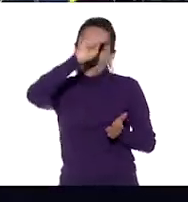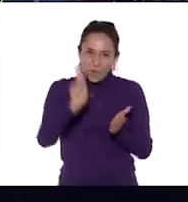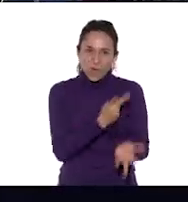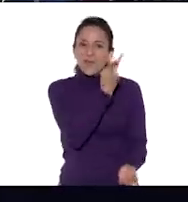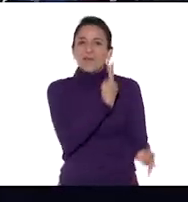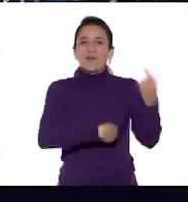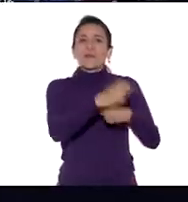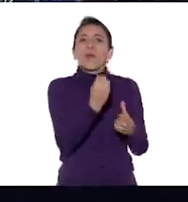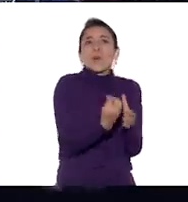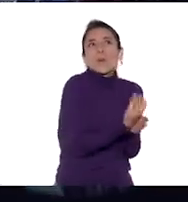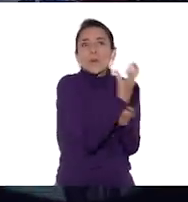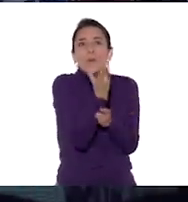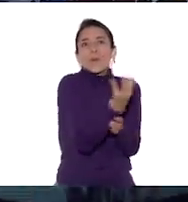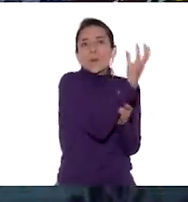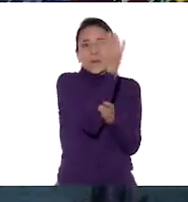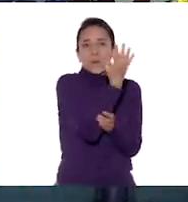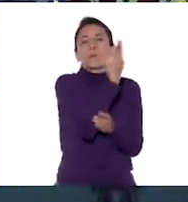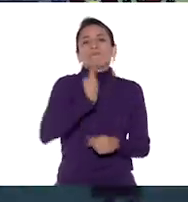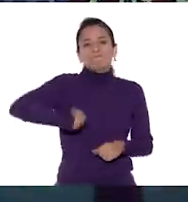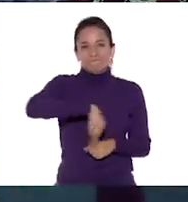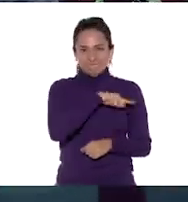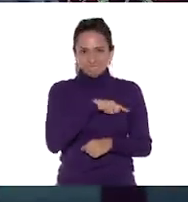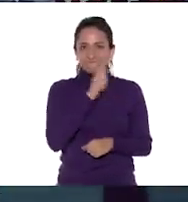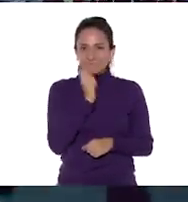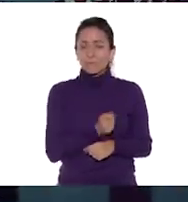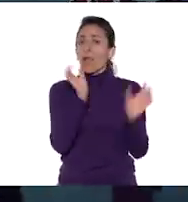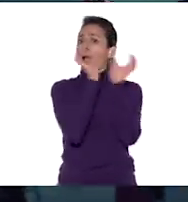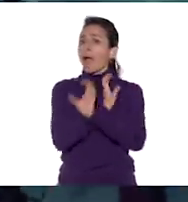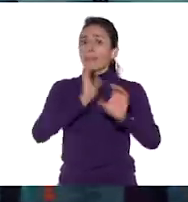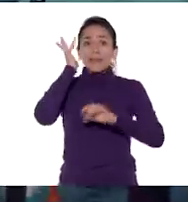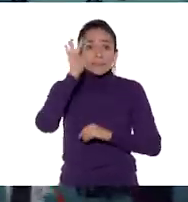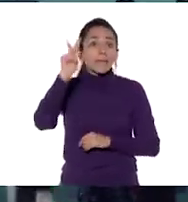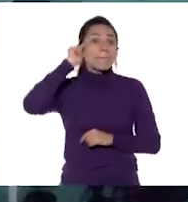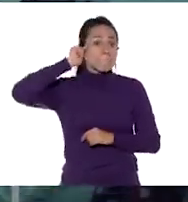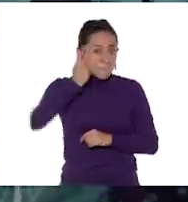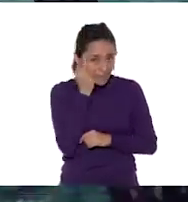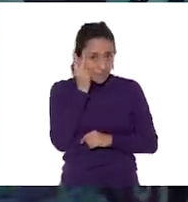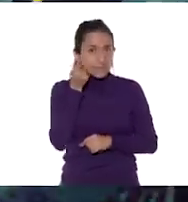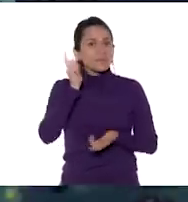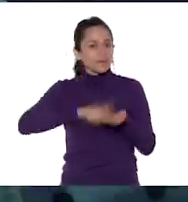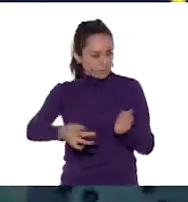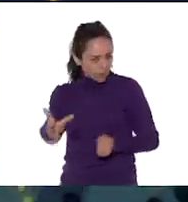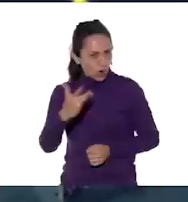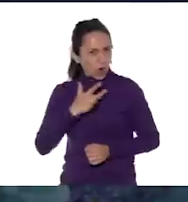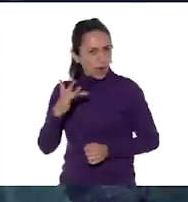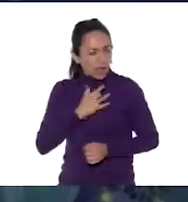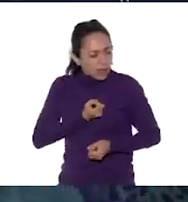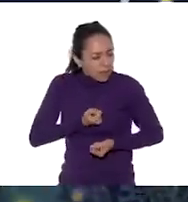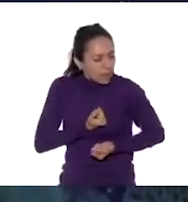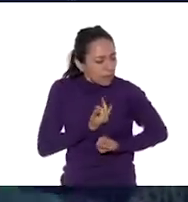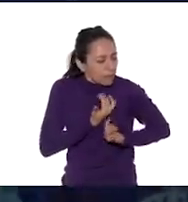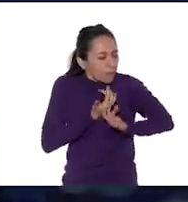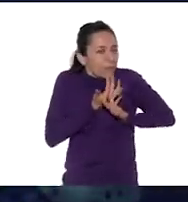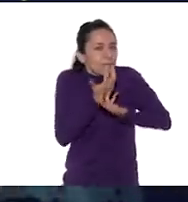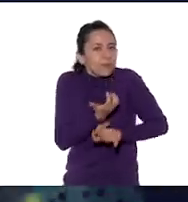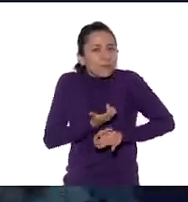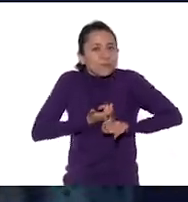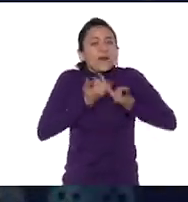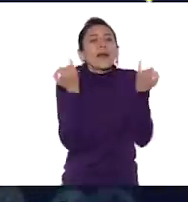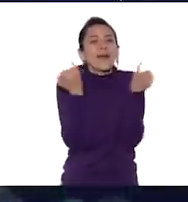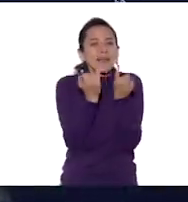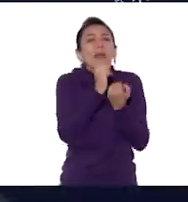Carujete win San Pedro, tarijio timbo tu javi. Lujue betini neto tiwi para quitar orebati